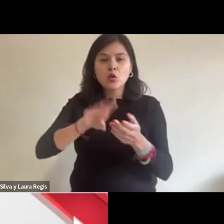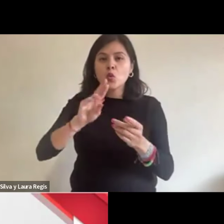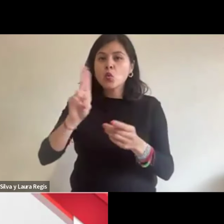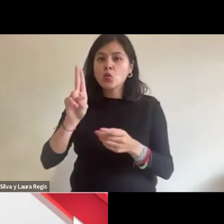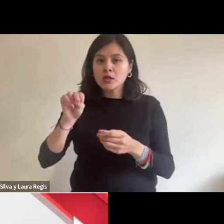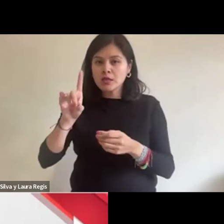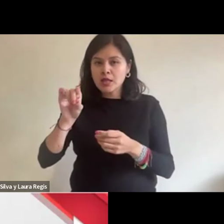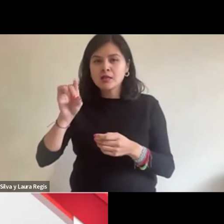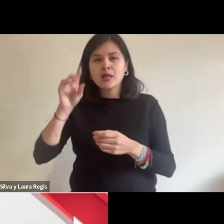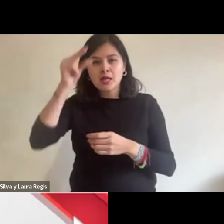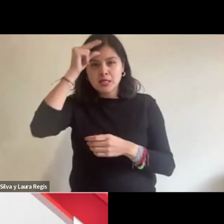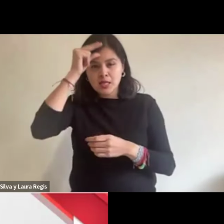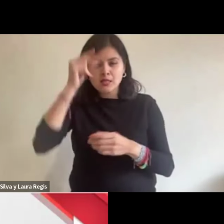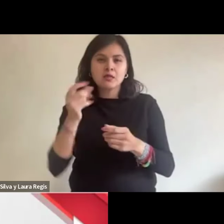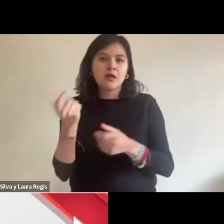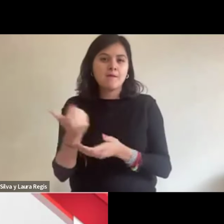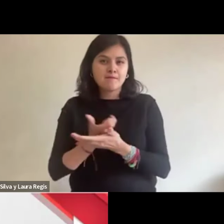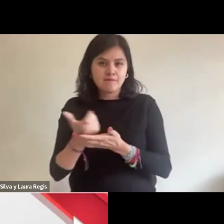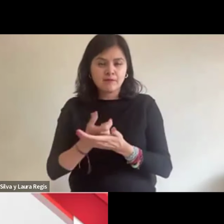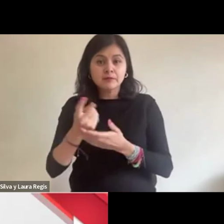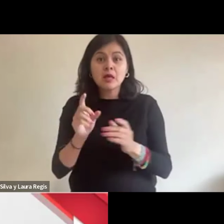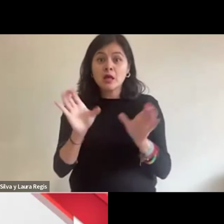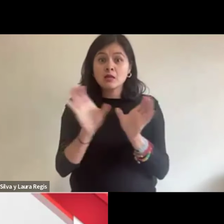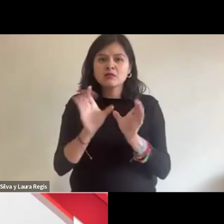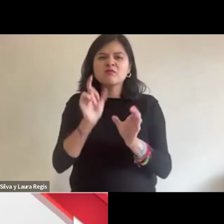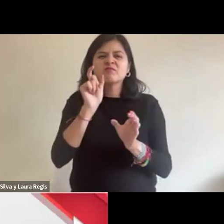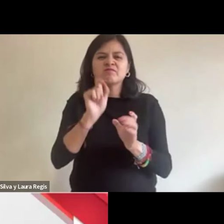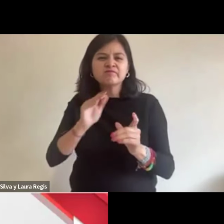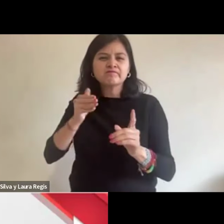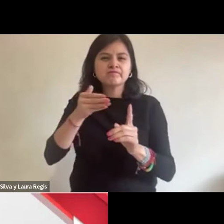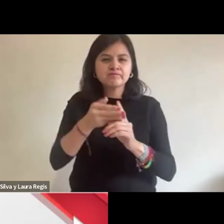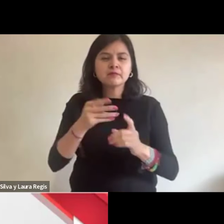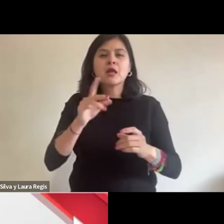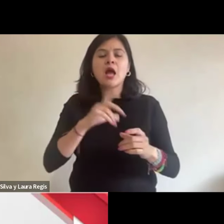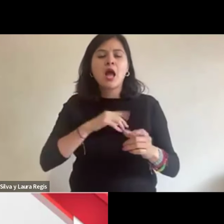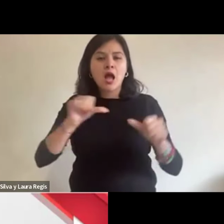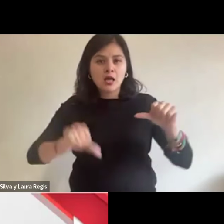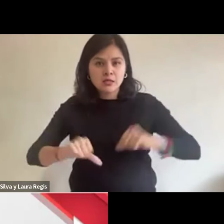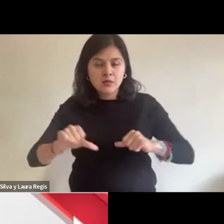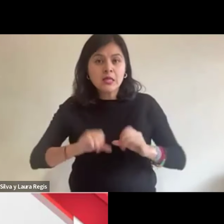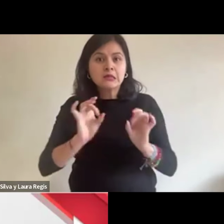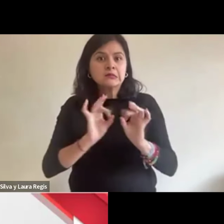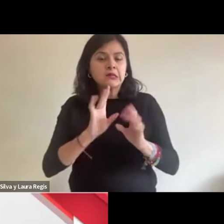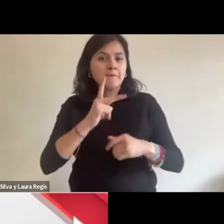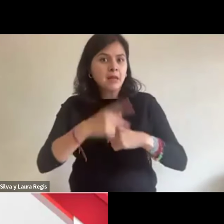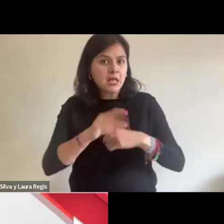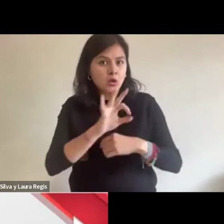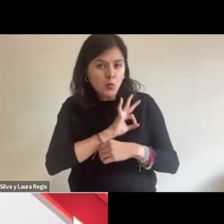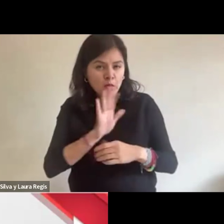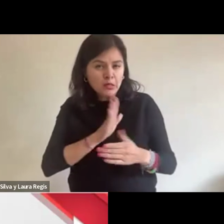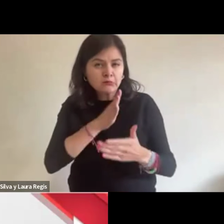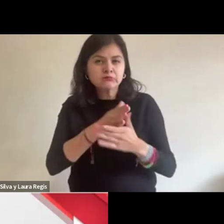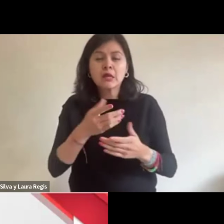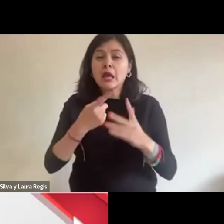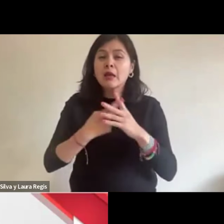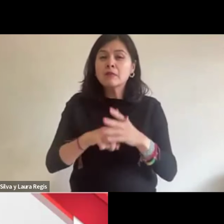Inteligencia Financiera. Y esa certificación es más enfocada a las actividades vulnerables como ustedes y va a empezar en el mes